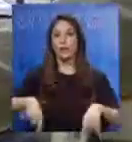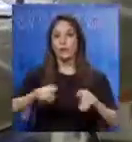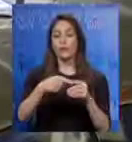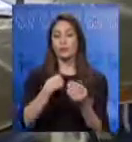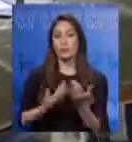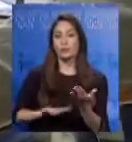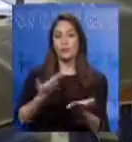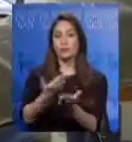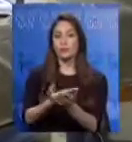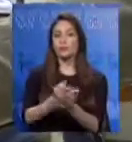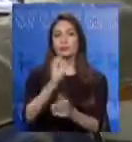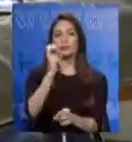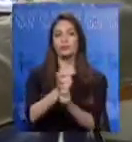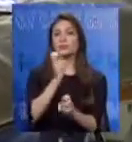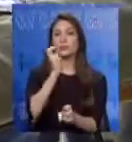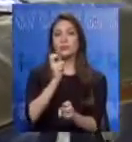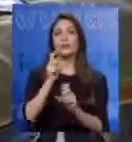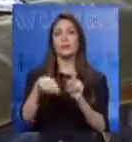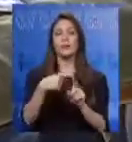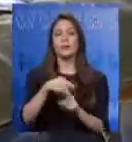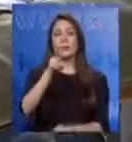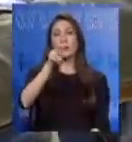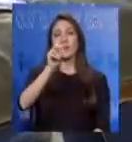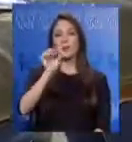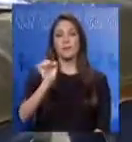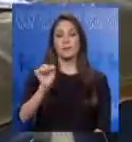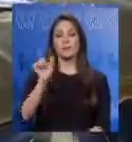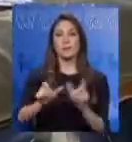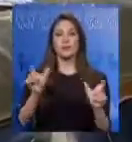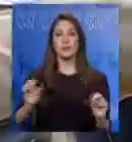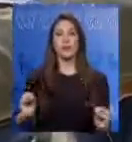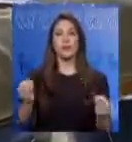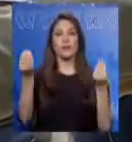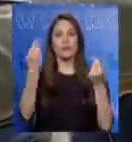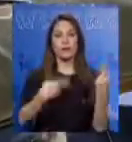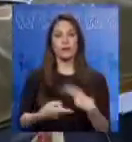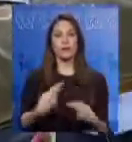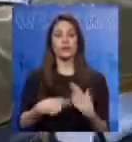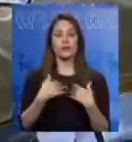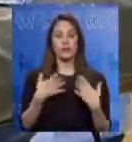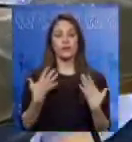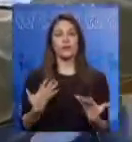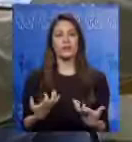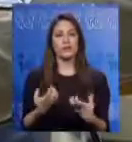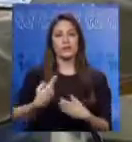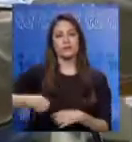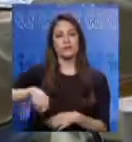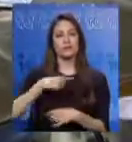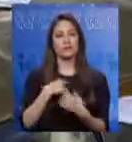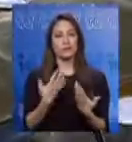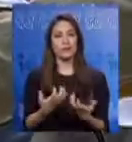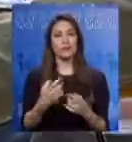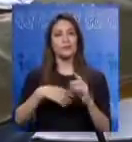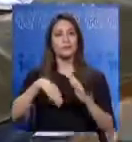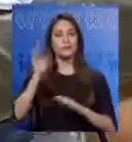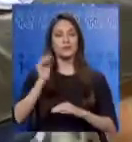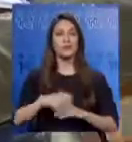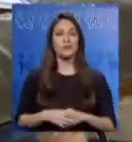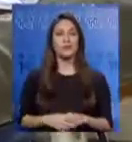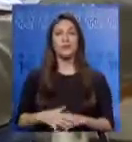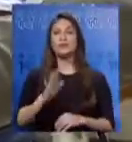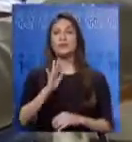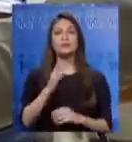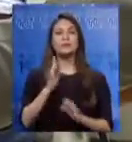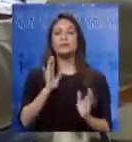propuesta bastante concreta. Existen 20.000 emprendedores juveniles que están dispuestos a solicitar un crédito que lo